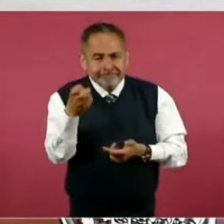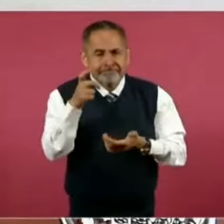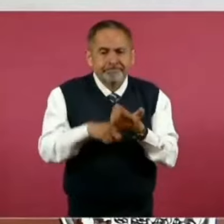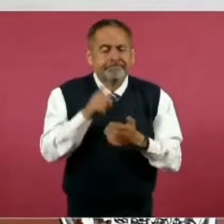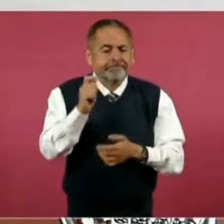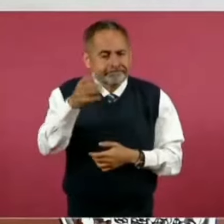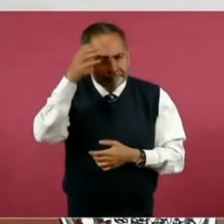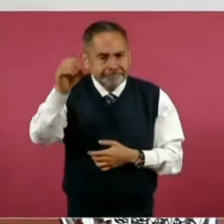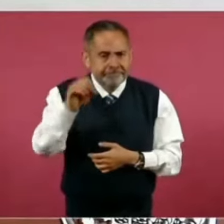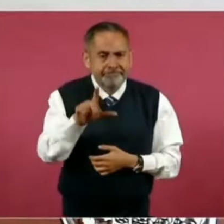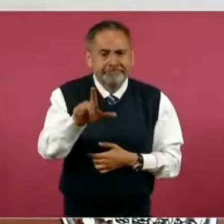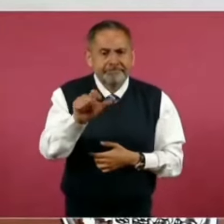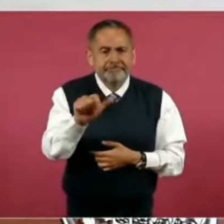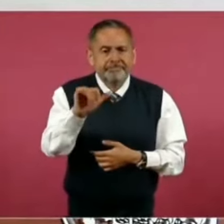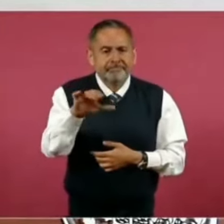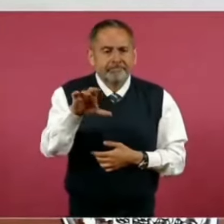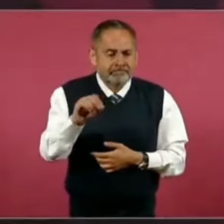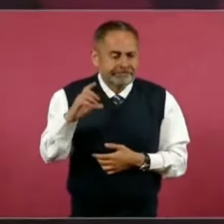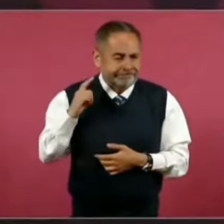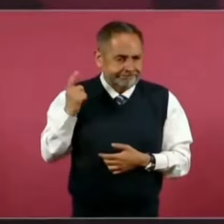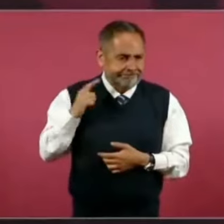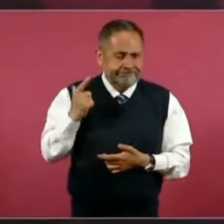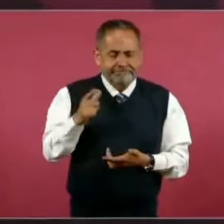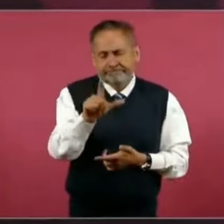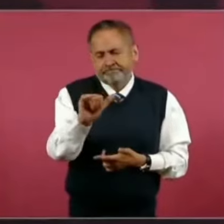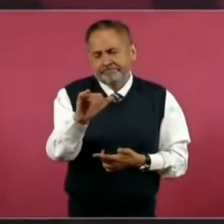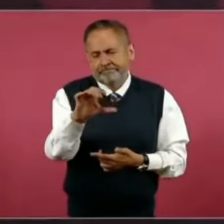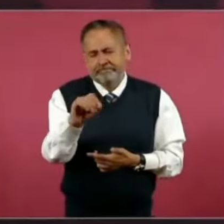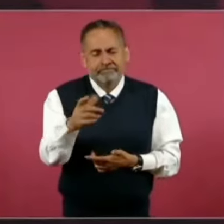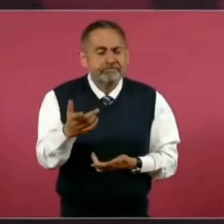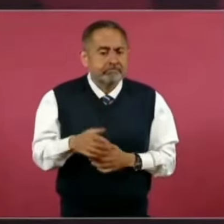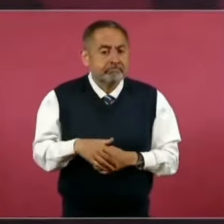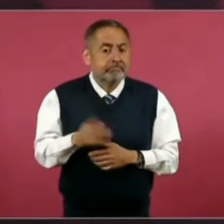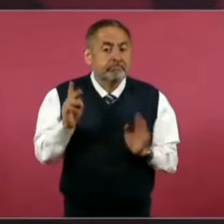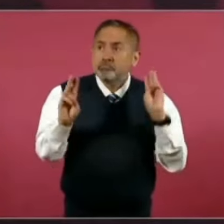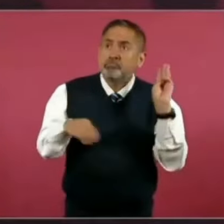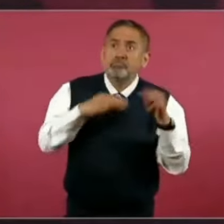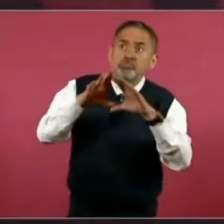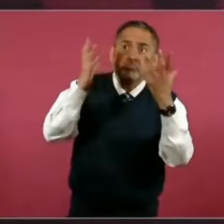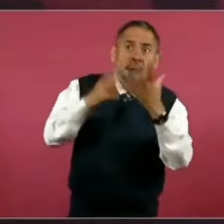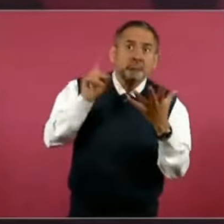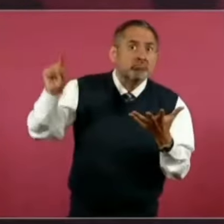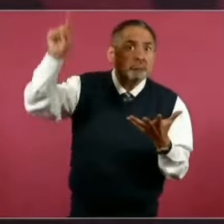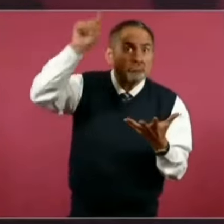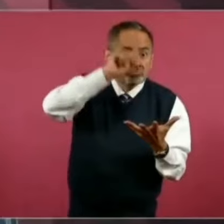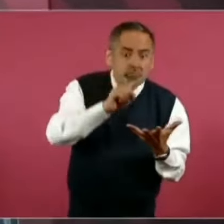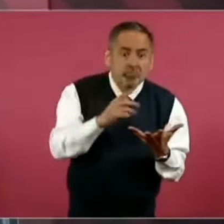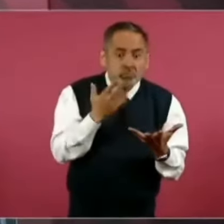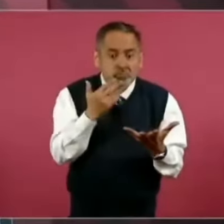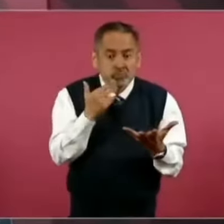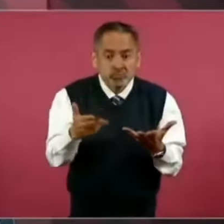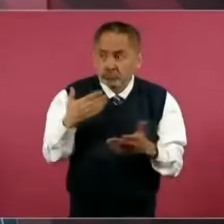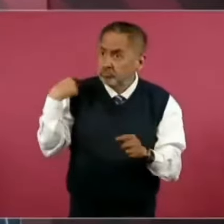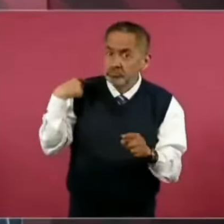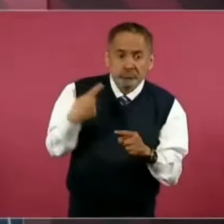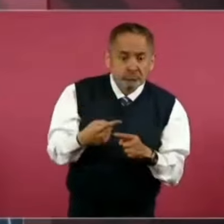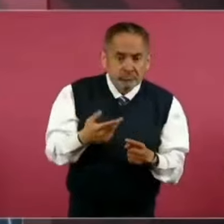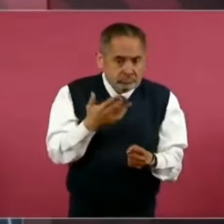laico. Pero en el mundo eso hasta la